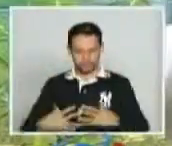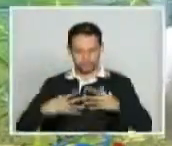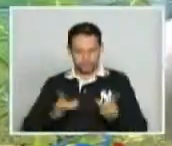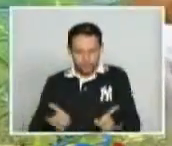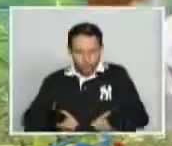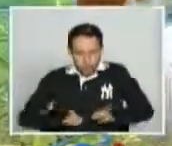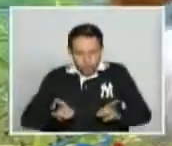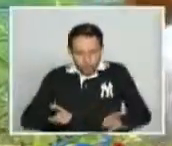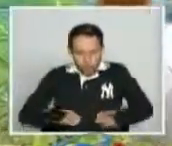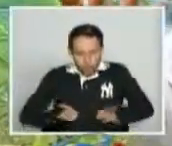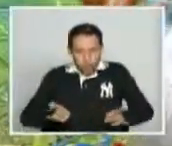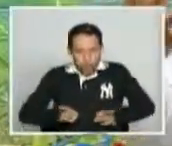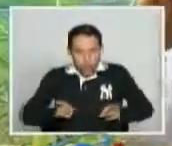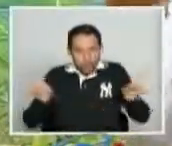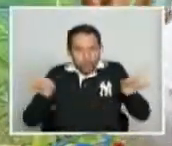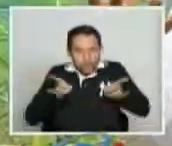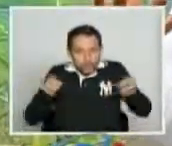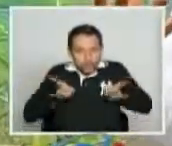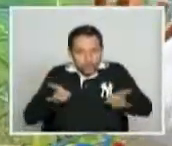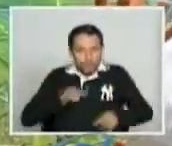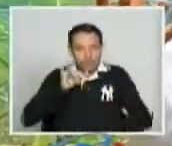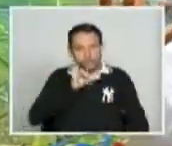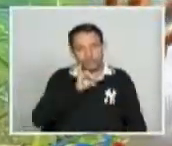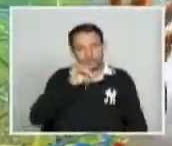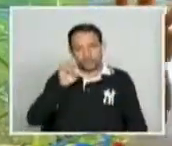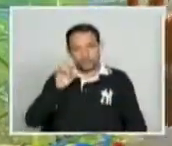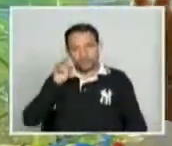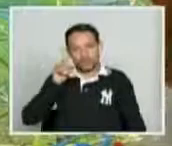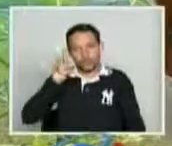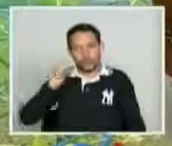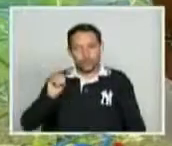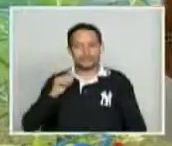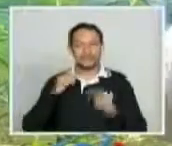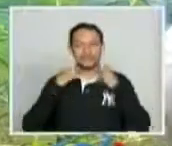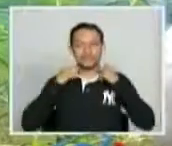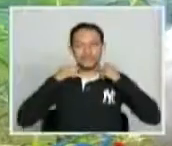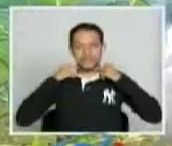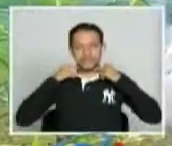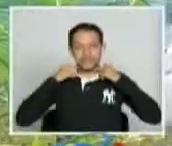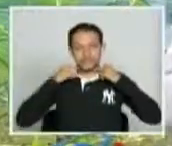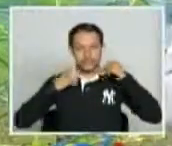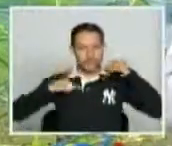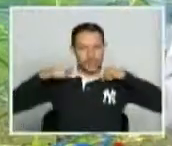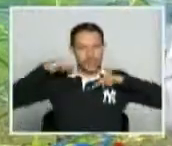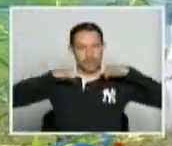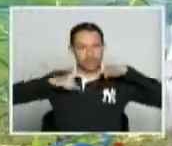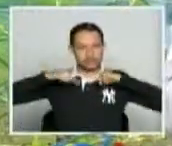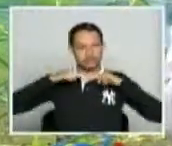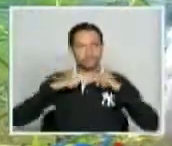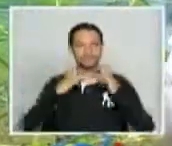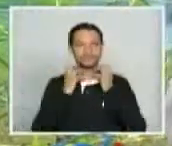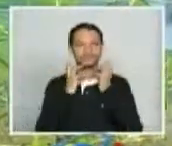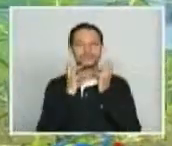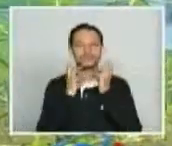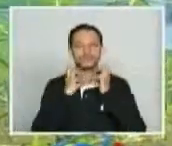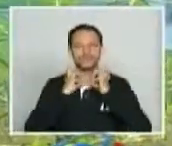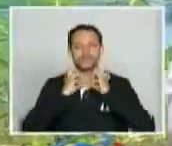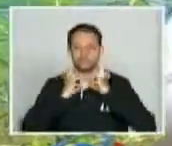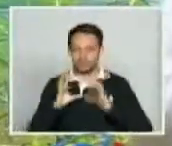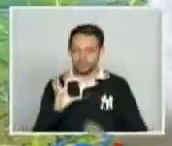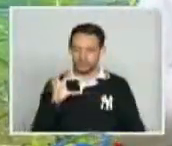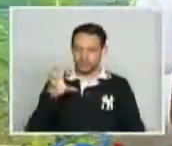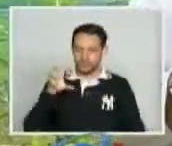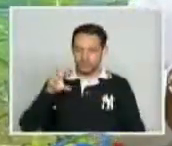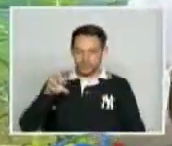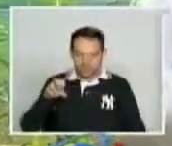absorbe creyendo que es el yodo, su comida. Pero como este está intoxicado, quema la tiroides. ¿Por qué la persona tiene